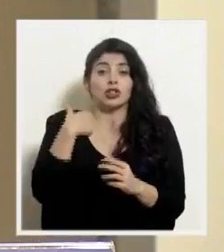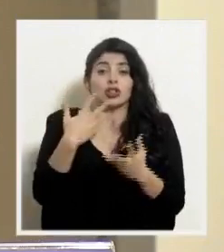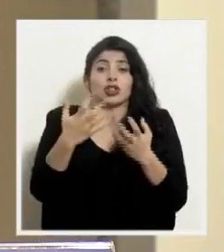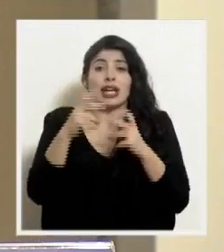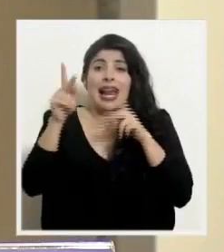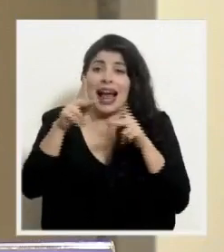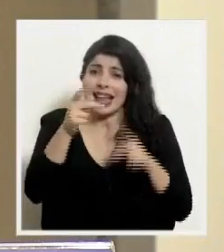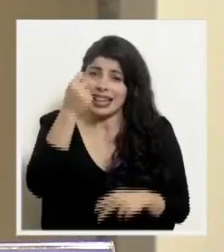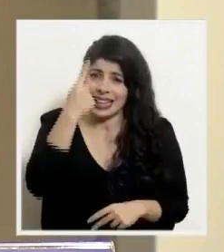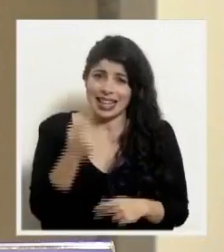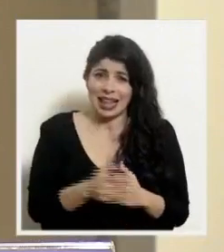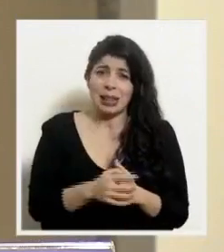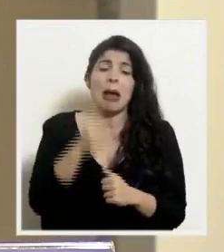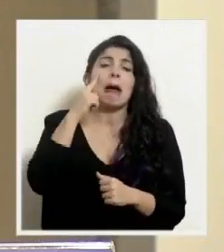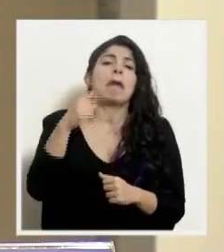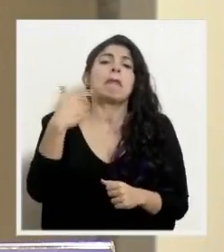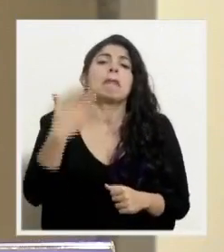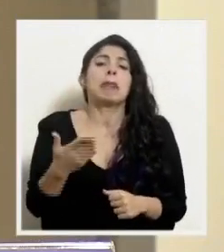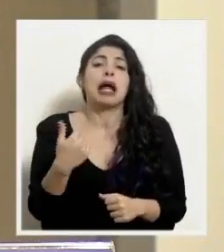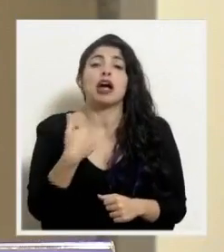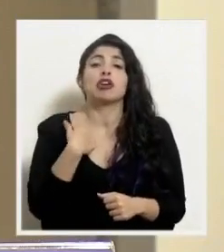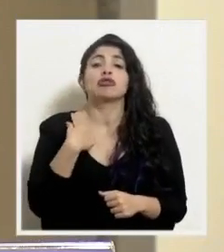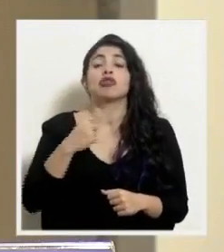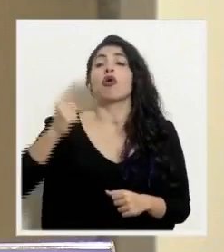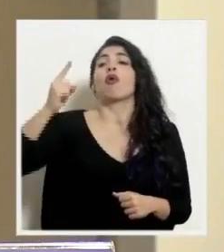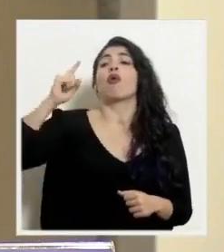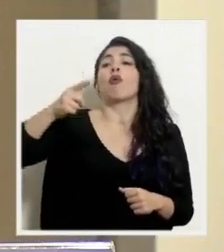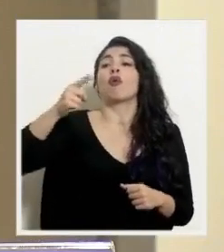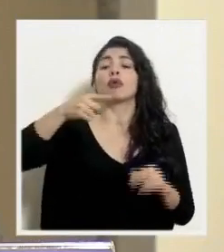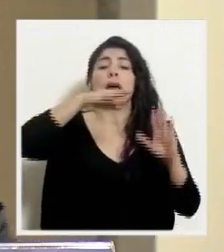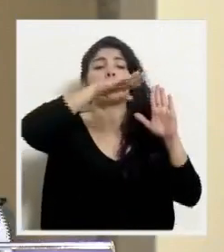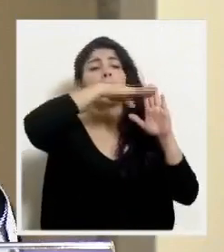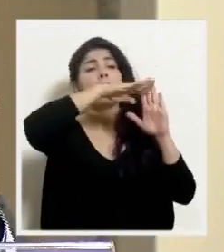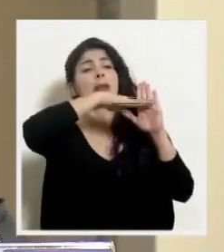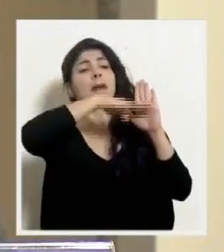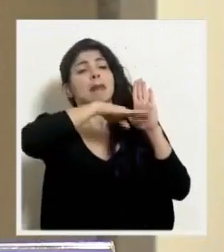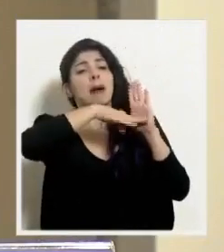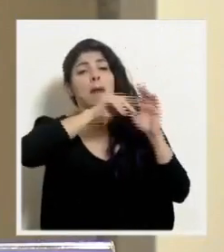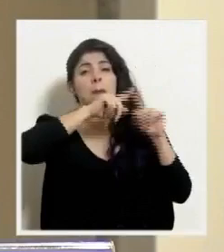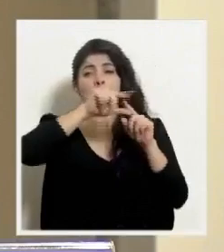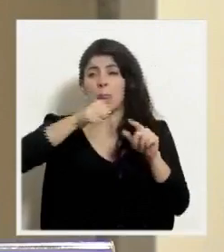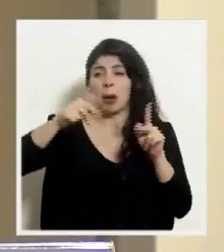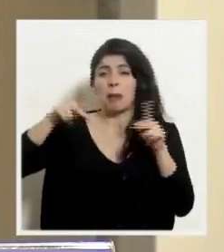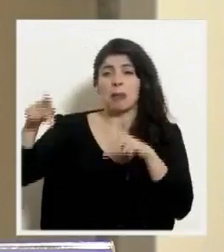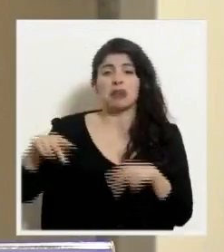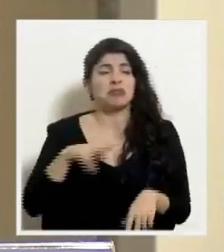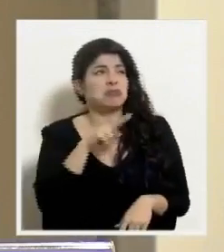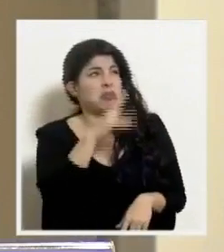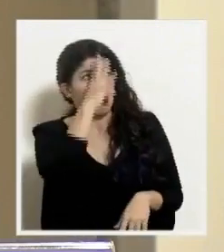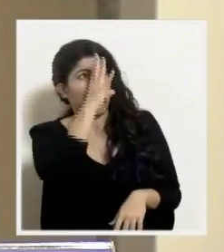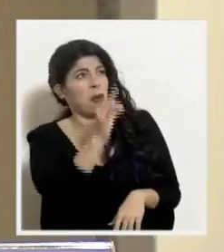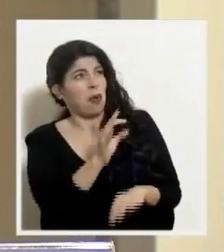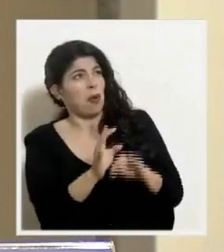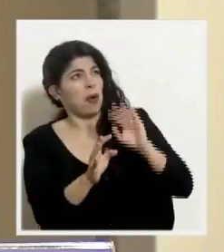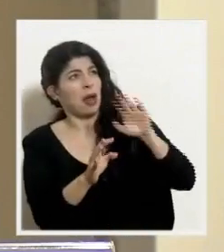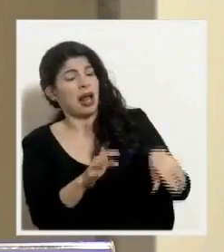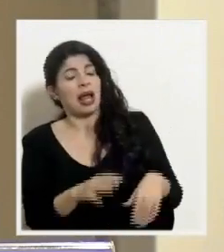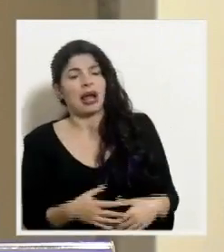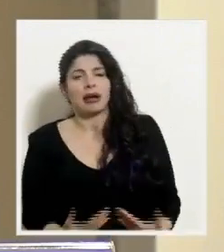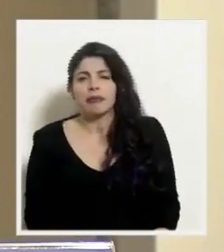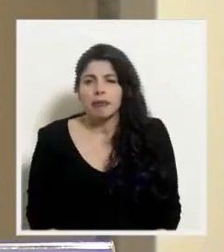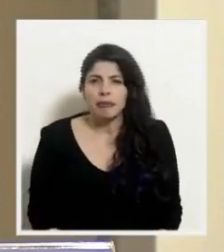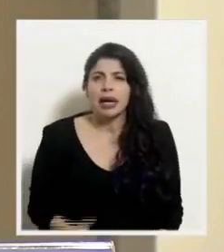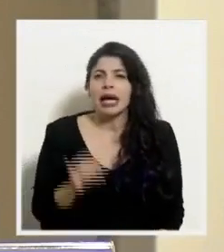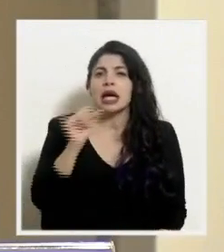comprenda esto, de nada sirve que nosotros digamos, hay que hacer esto si el resto de la población no está convencida. Eso es como cuando